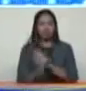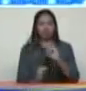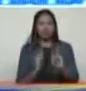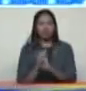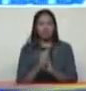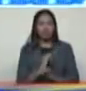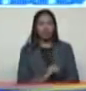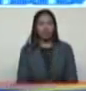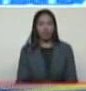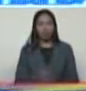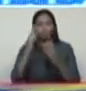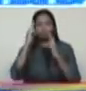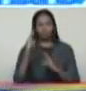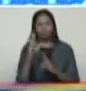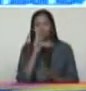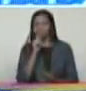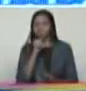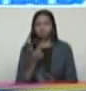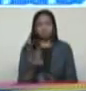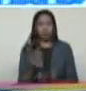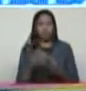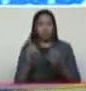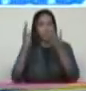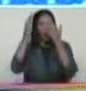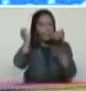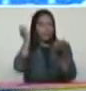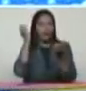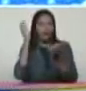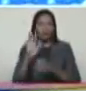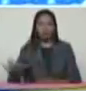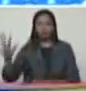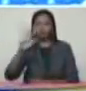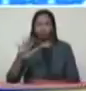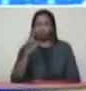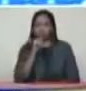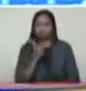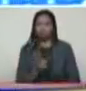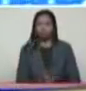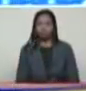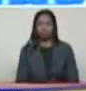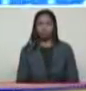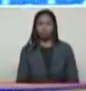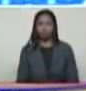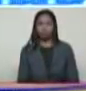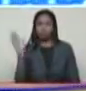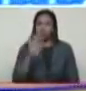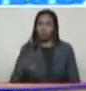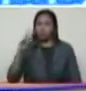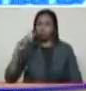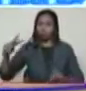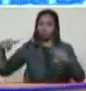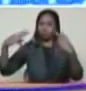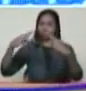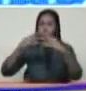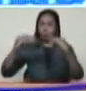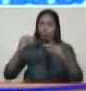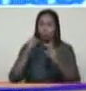del respeto a las embajadas en el mundo. El mundo está observando